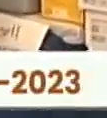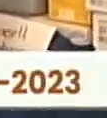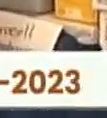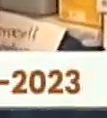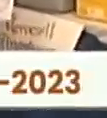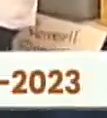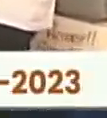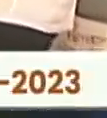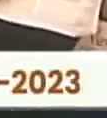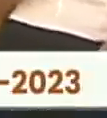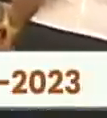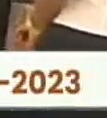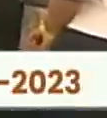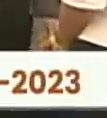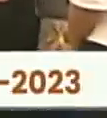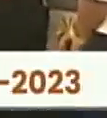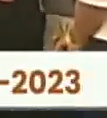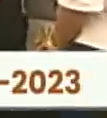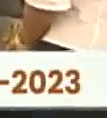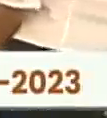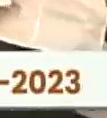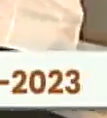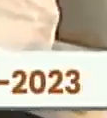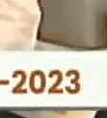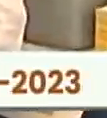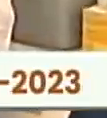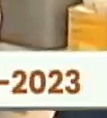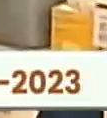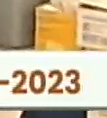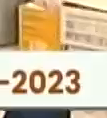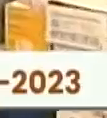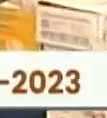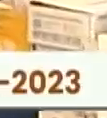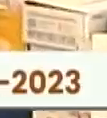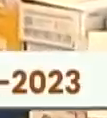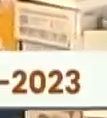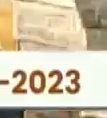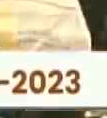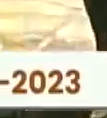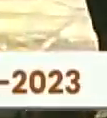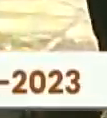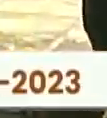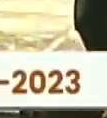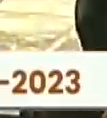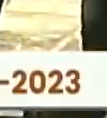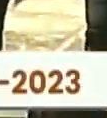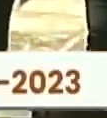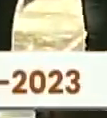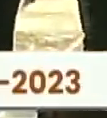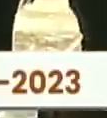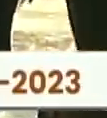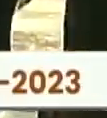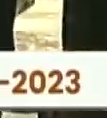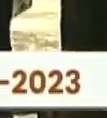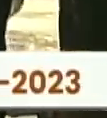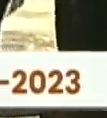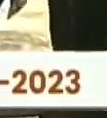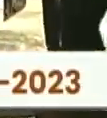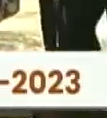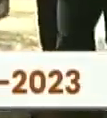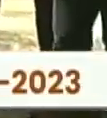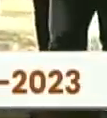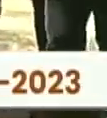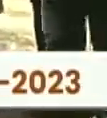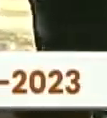comenzando también con nuestro personal administrativo, obrero, docente. Aquí está nuestro personal de salud, el baluarte más grande que tiene